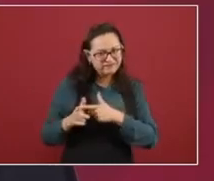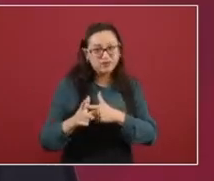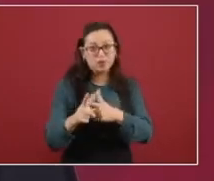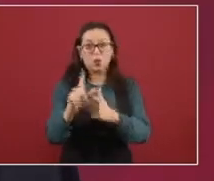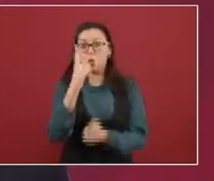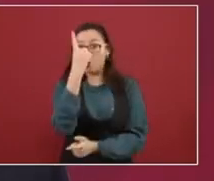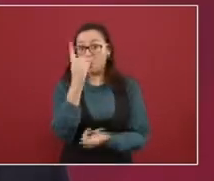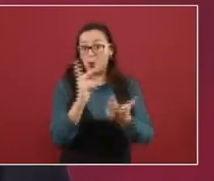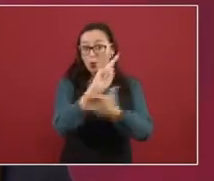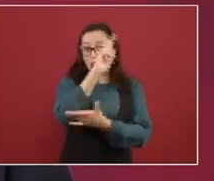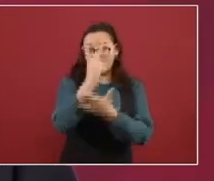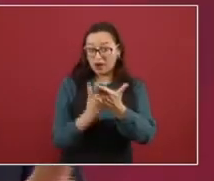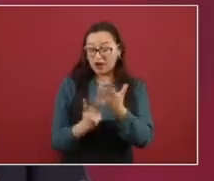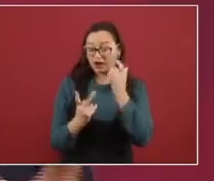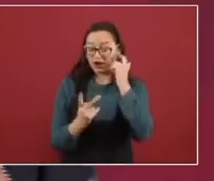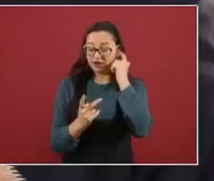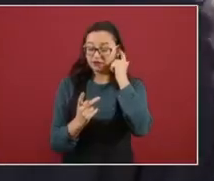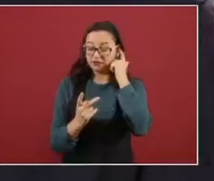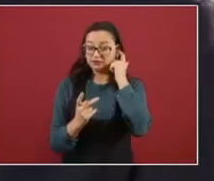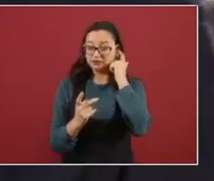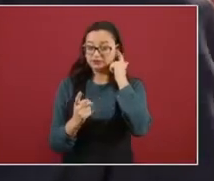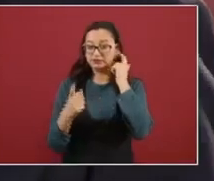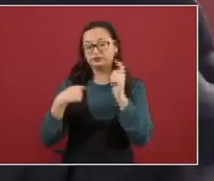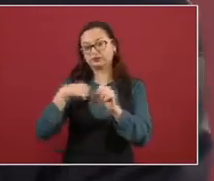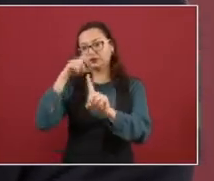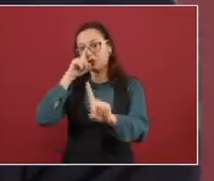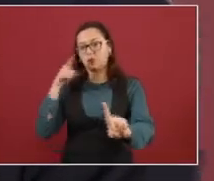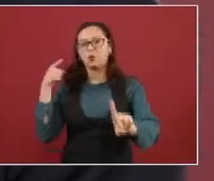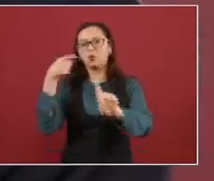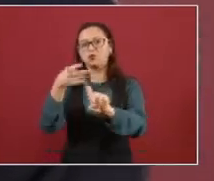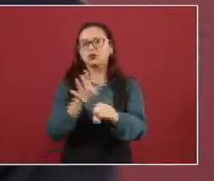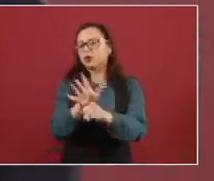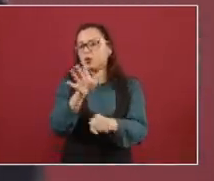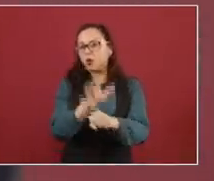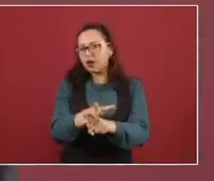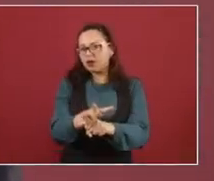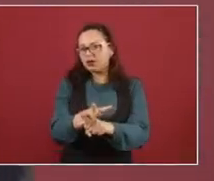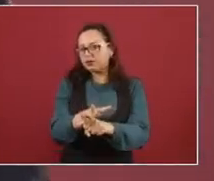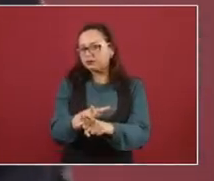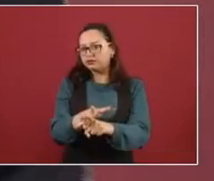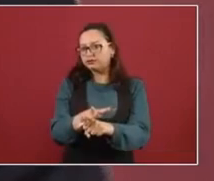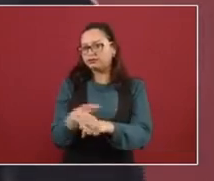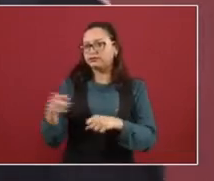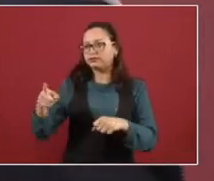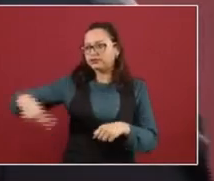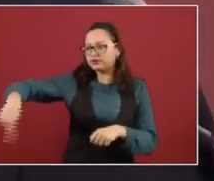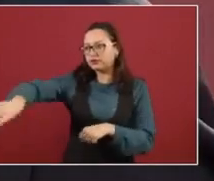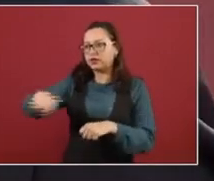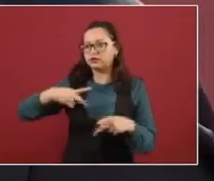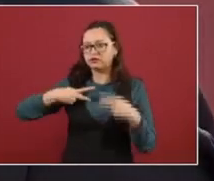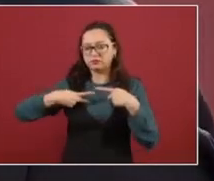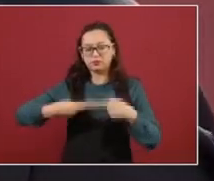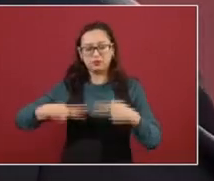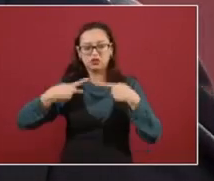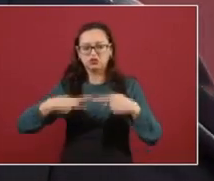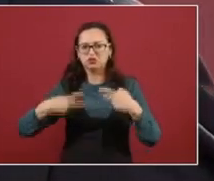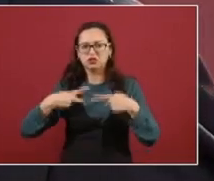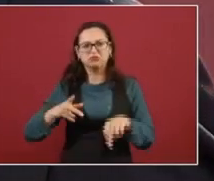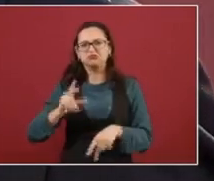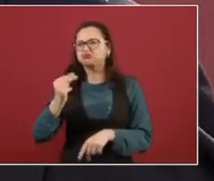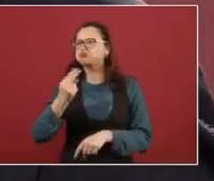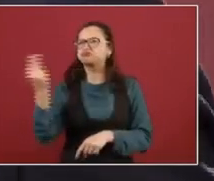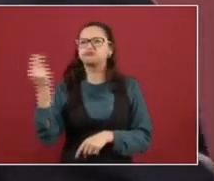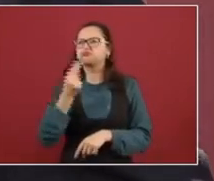Veracruz. Y estoy hablando de que el propósito es que la gente ya no